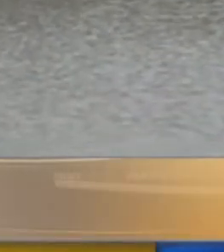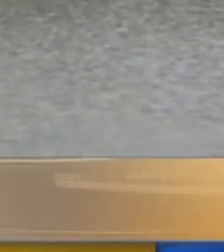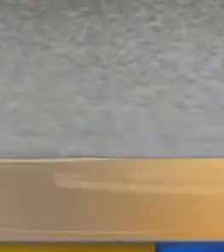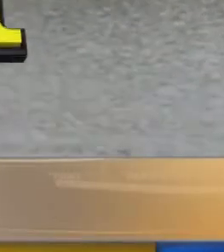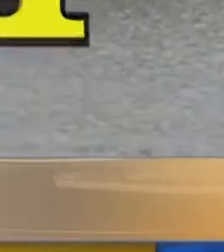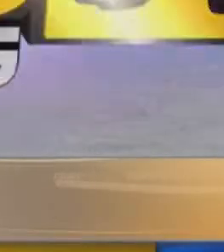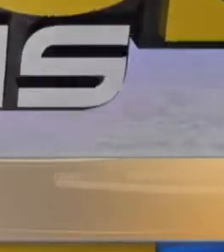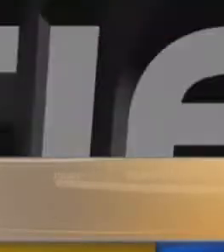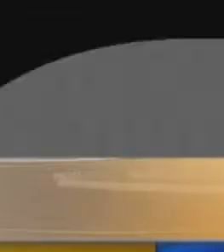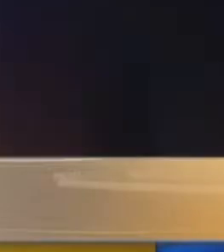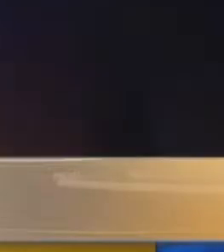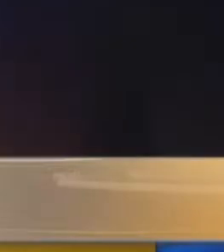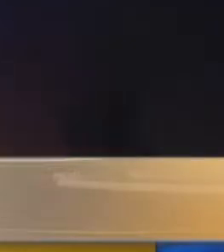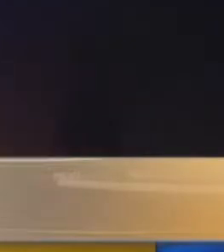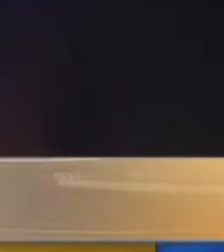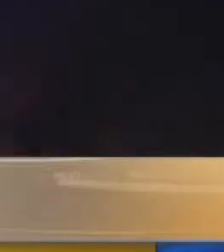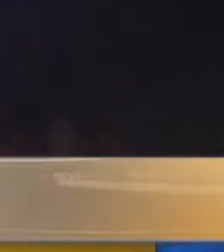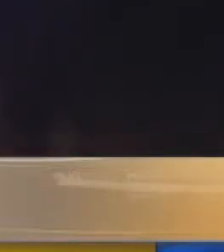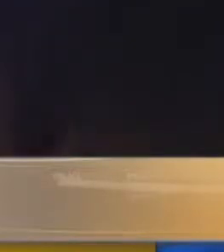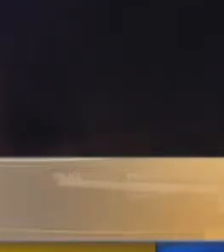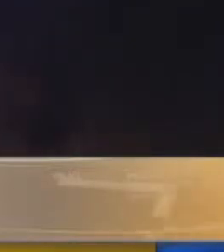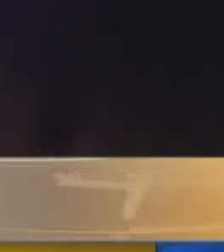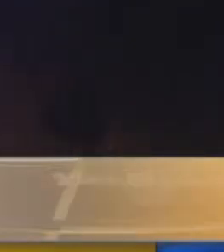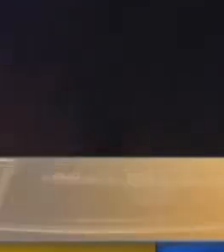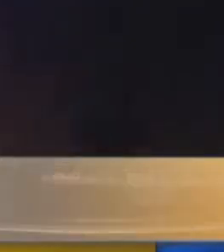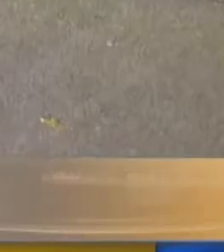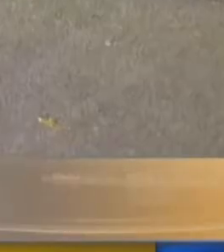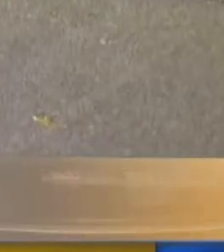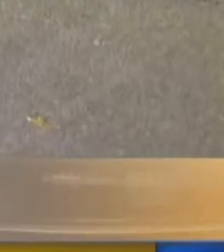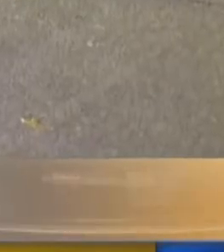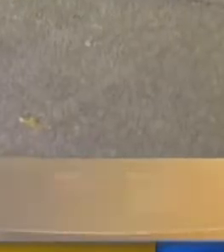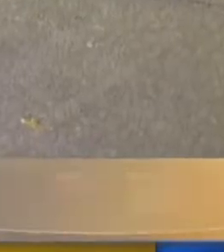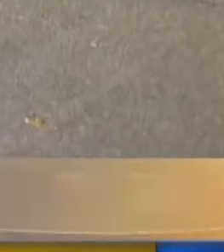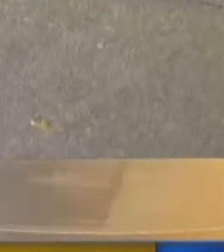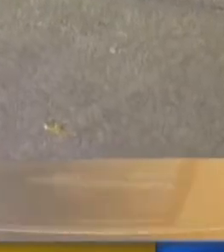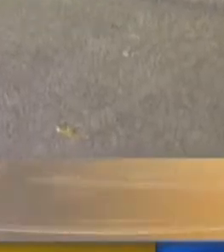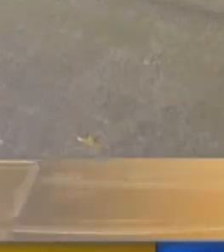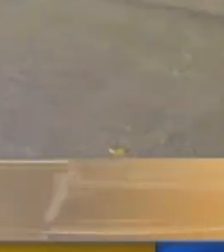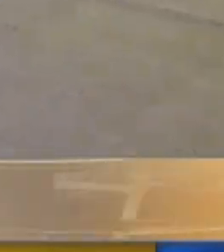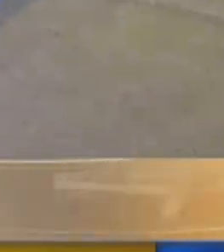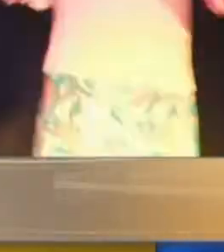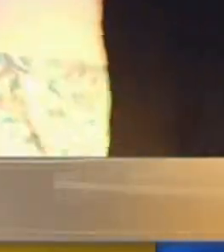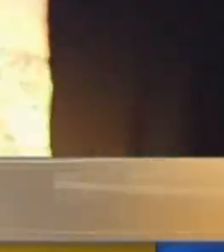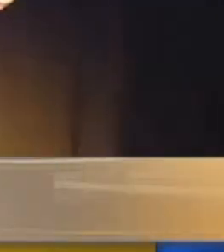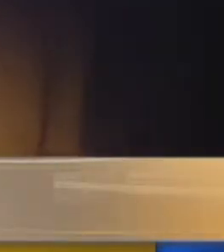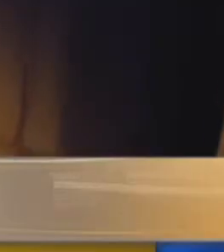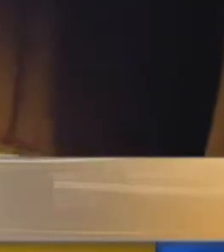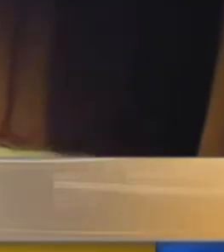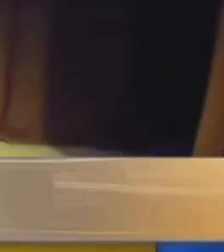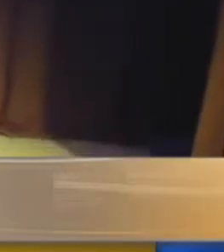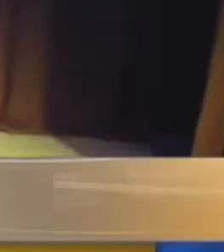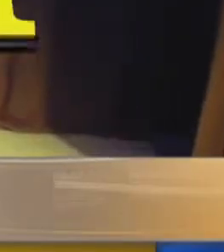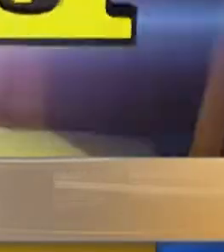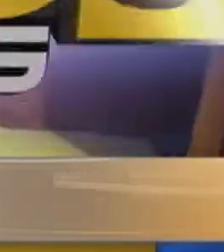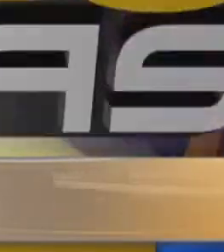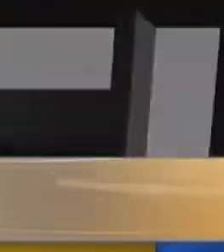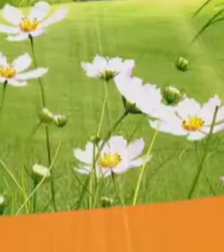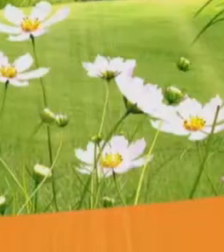abril próximo. Y al cierre, nueva temporada de teatro de la Escuela de Artes Las Tablas. La temporada irá hasta mediados de